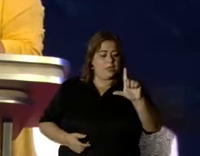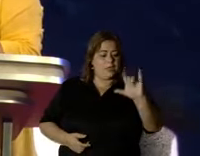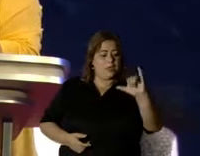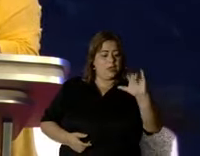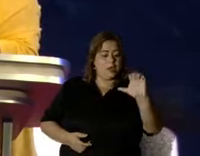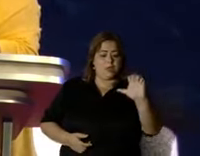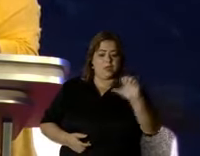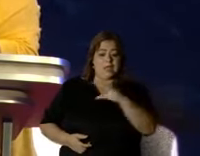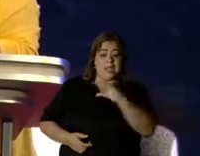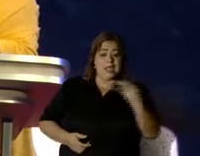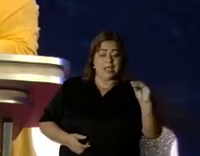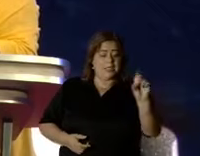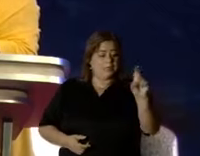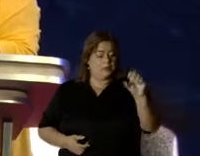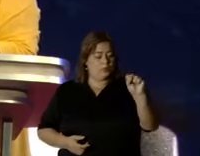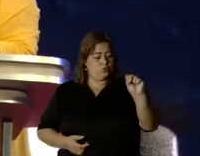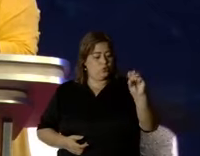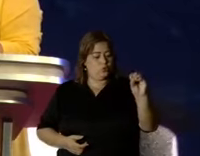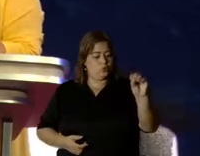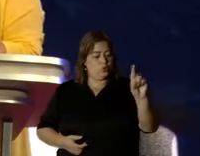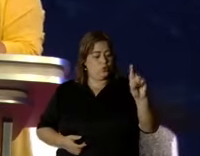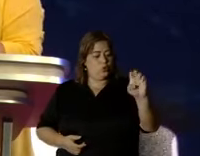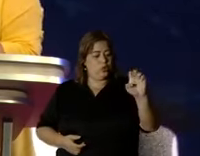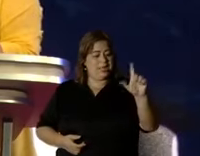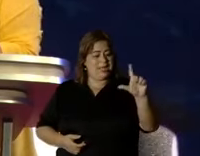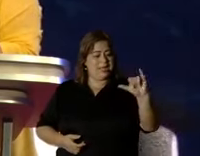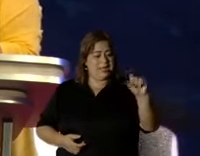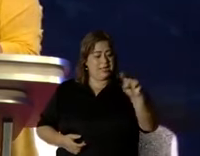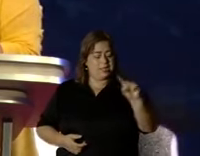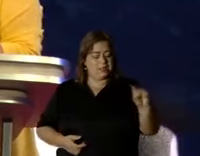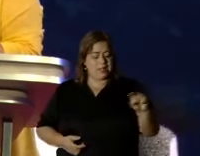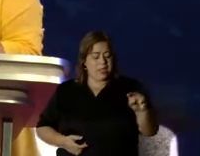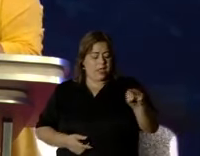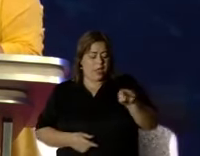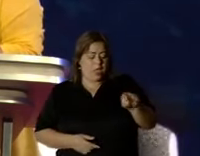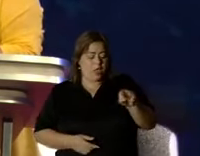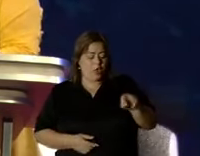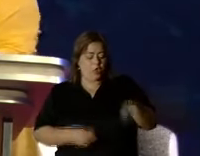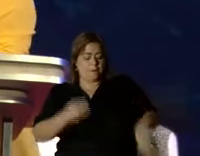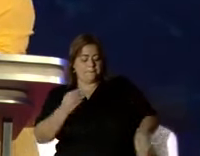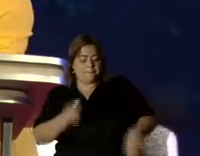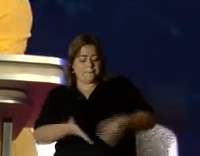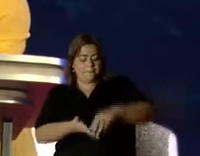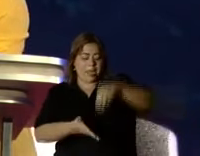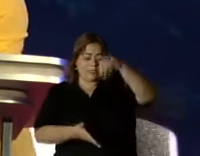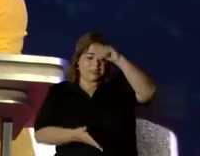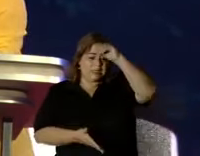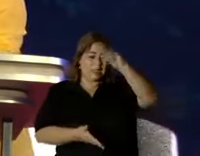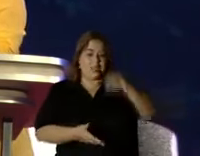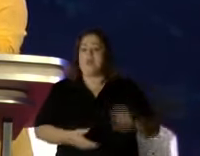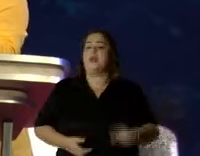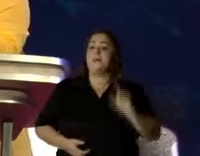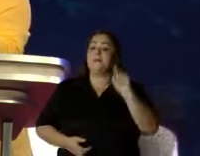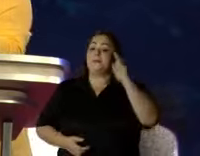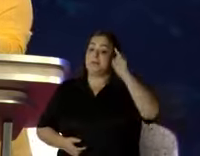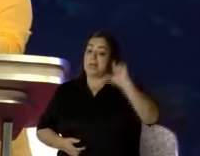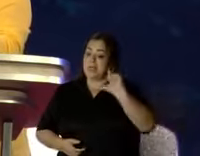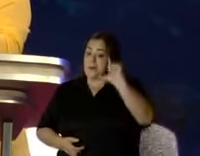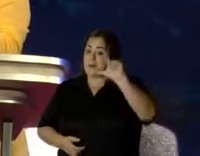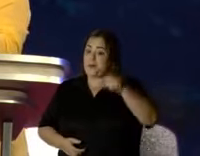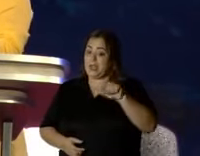llame a la oficina. Lucy le va a dar toda la información para que usted pueda capacitarse y enseñar. Amén.